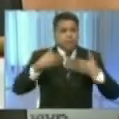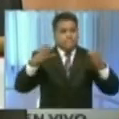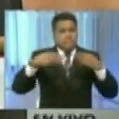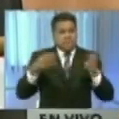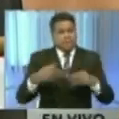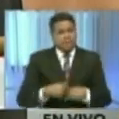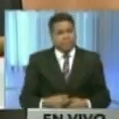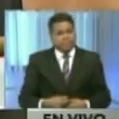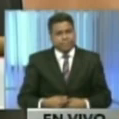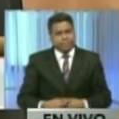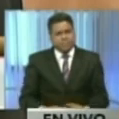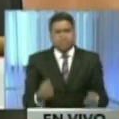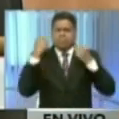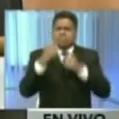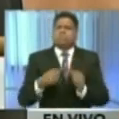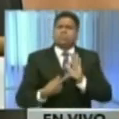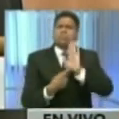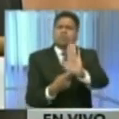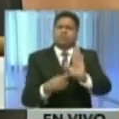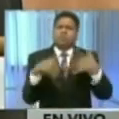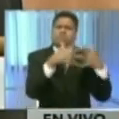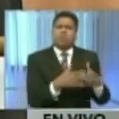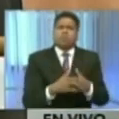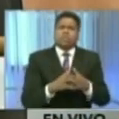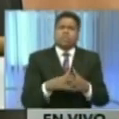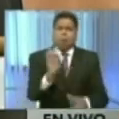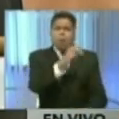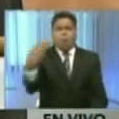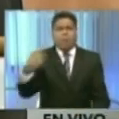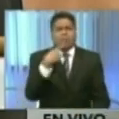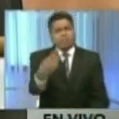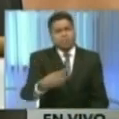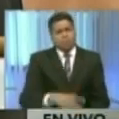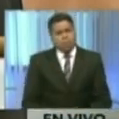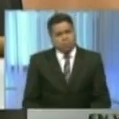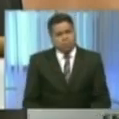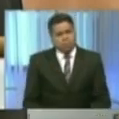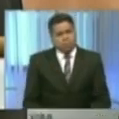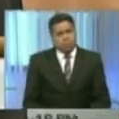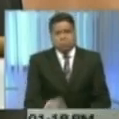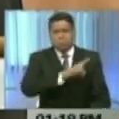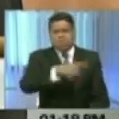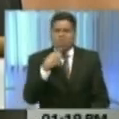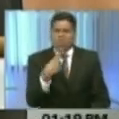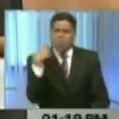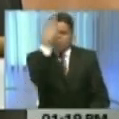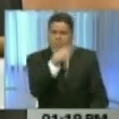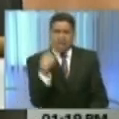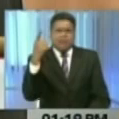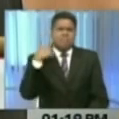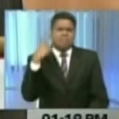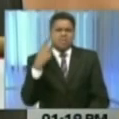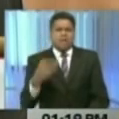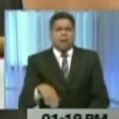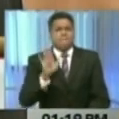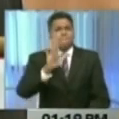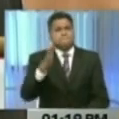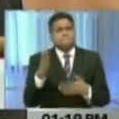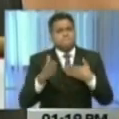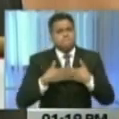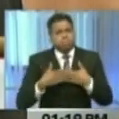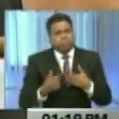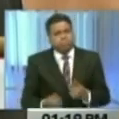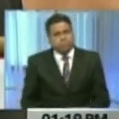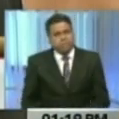Se le plantó al imperio en su cara, a su jefe se las cantó en su cara, al igual que el presidente Evo Morales. Aquí yo tengo